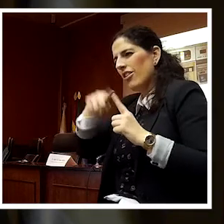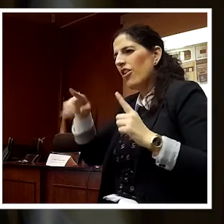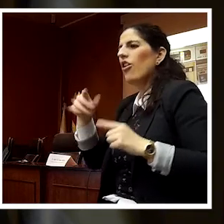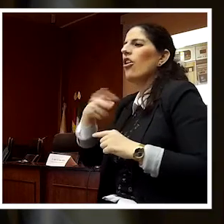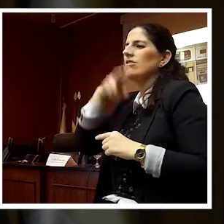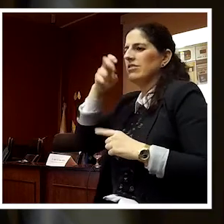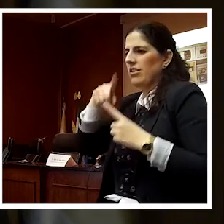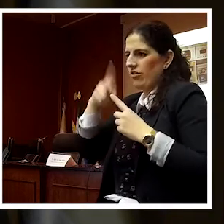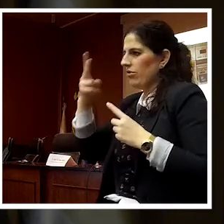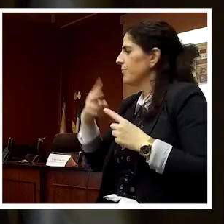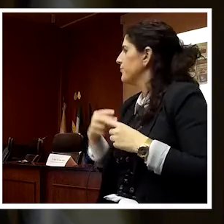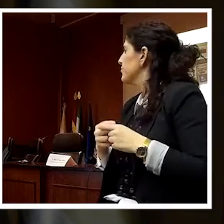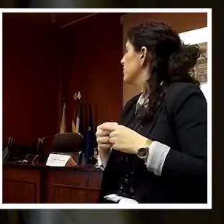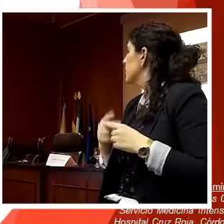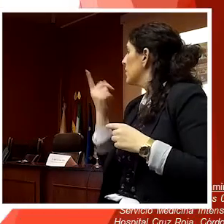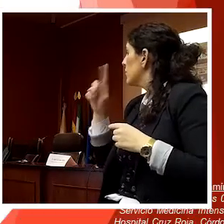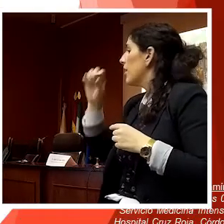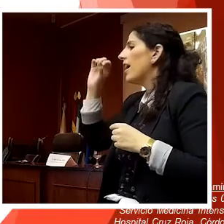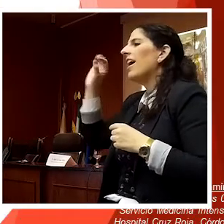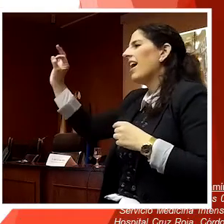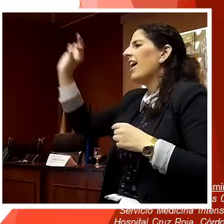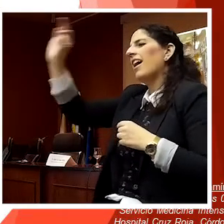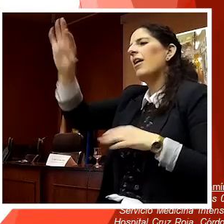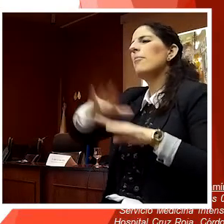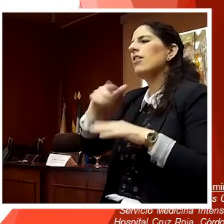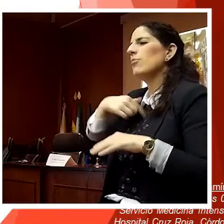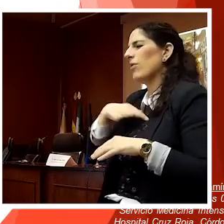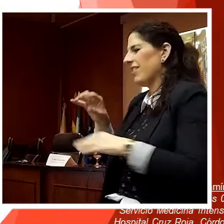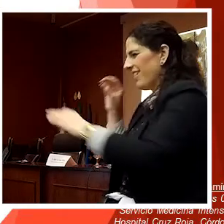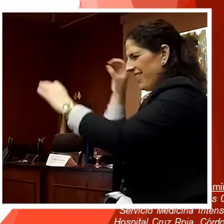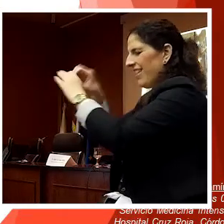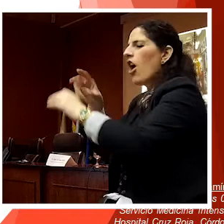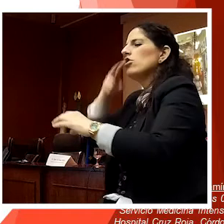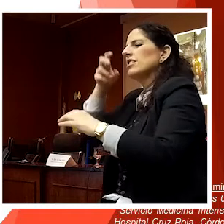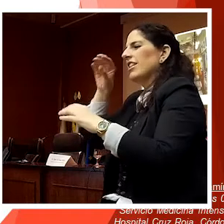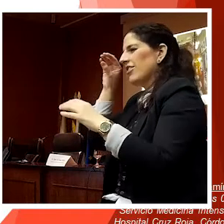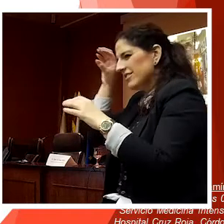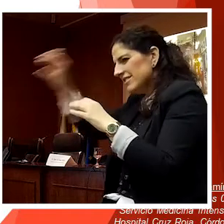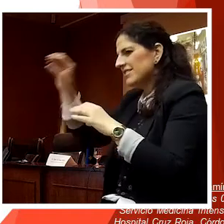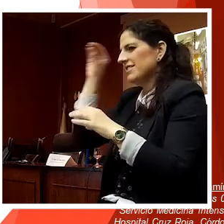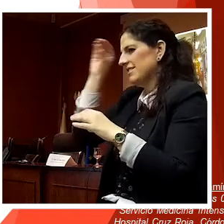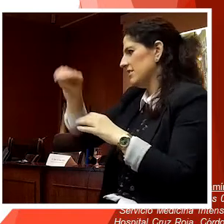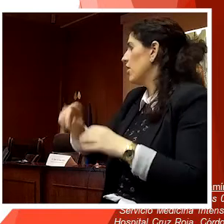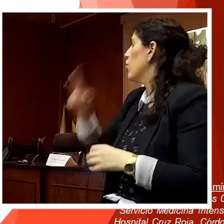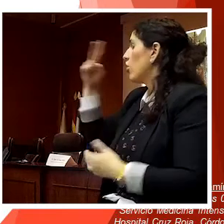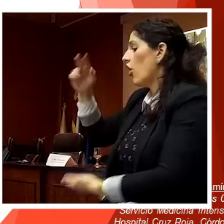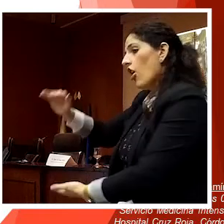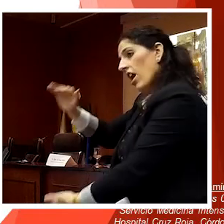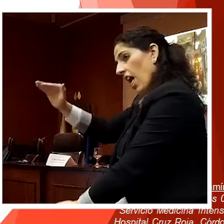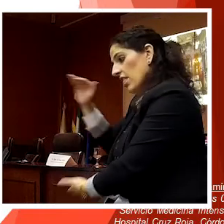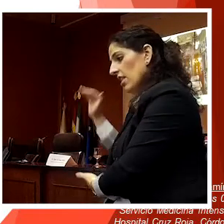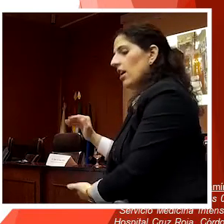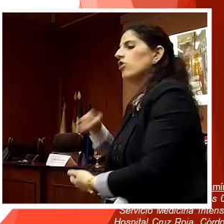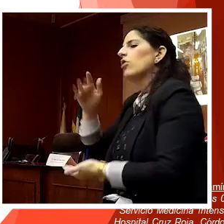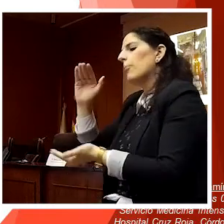Aquí tenemos unas pocas de tomas de oxígeno. En total llevamos 4 botellas de oxígeno en la ambulancia, 2 así de grandes y 2 pequeñas. ¿Bien?